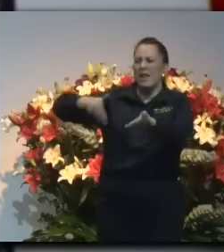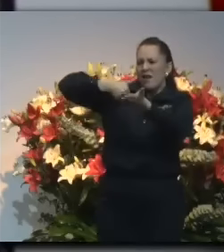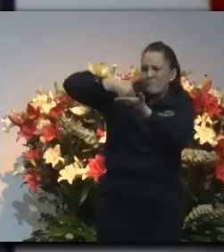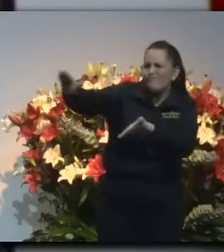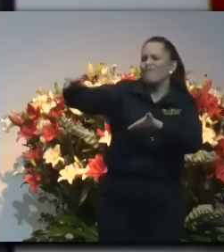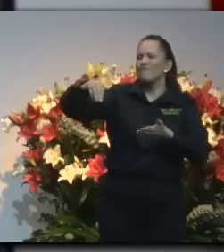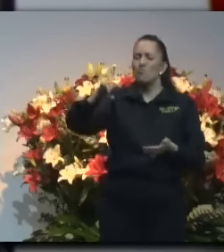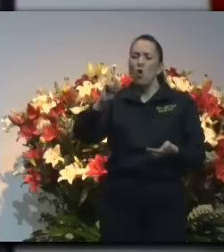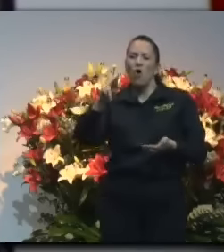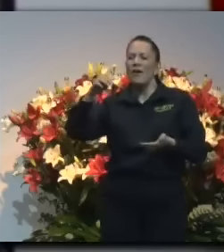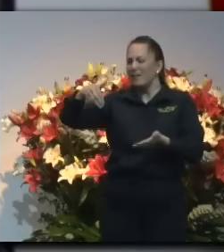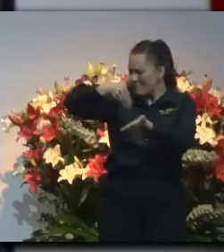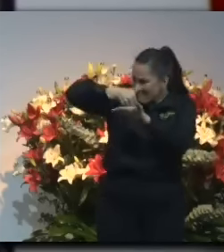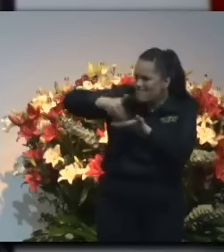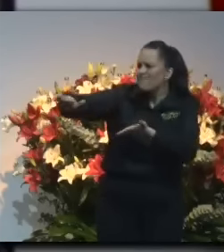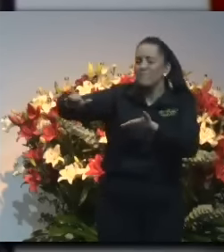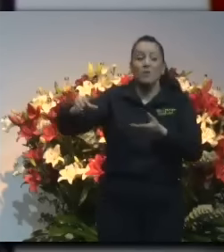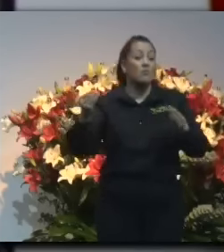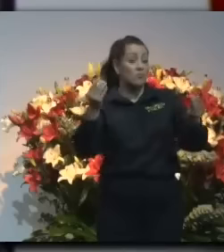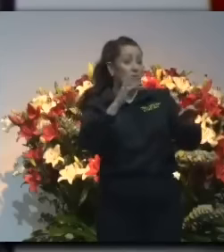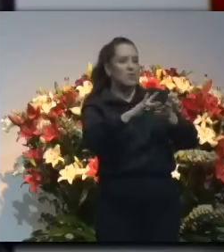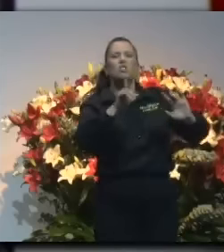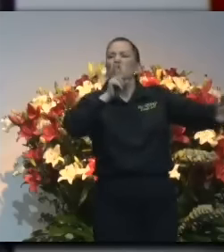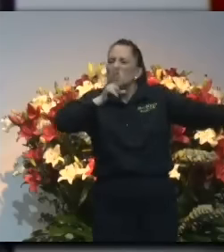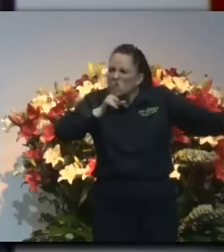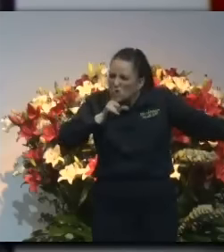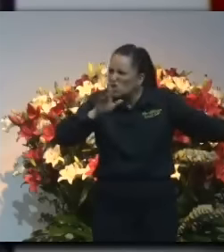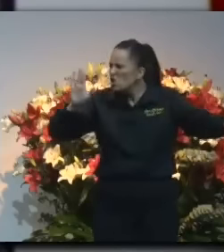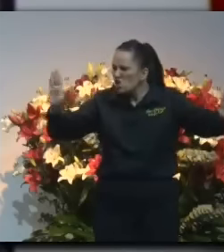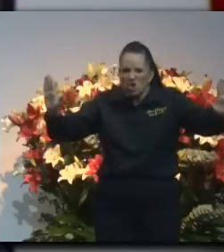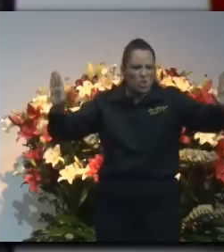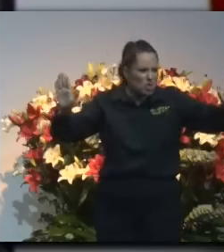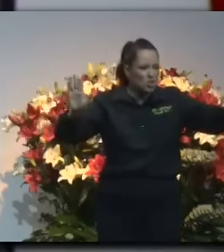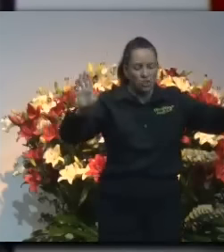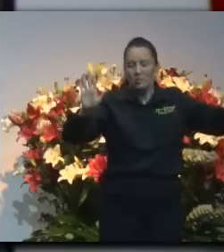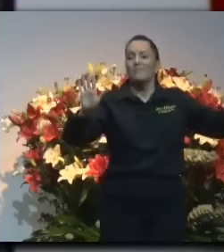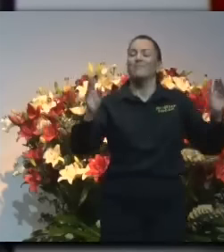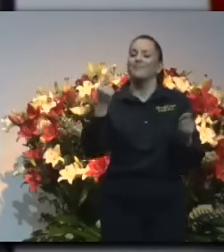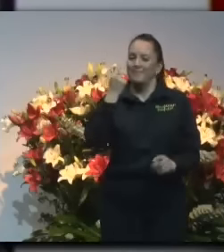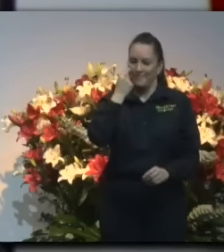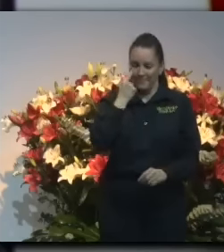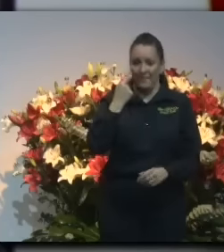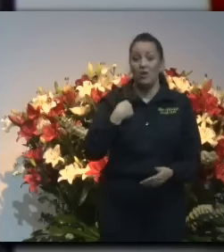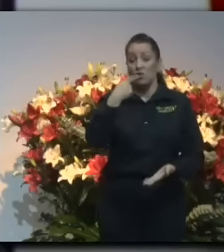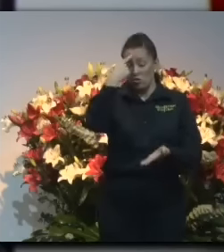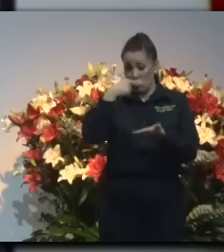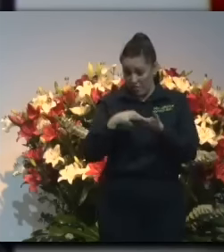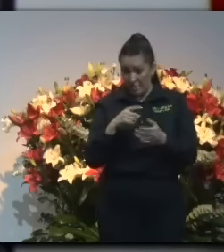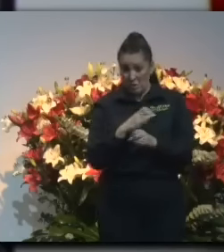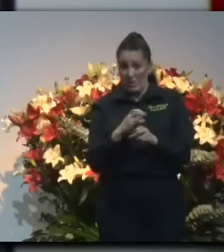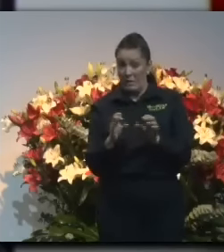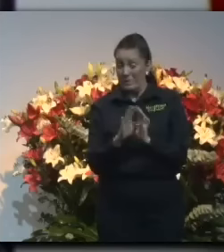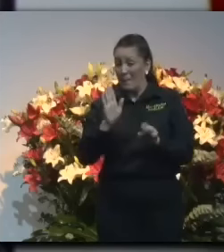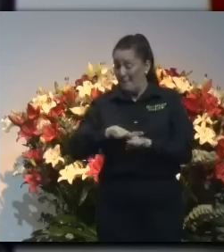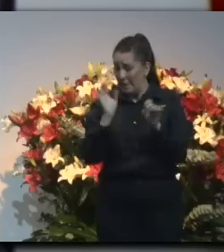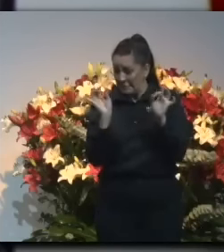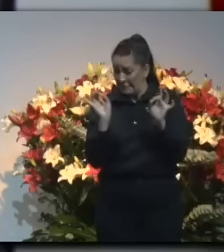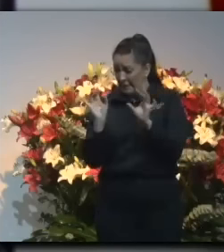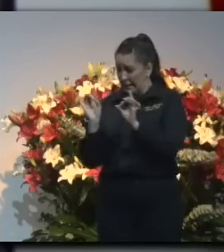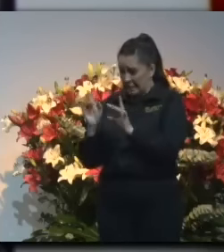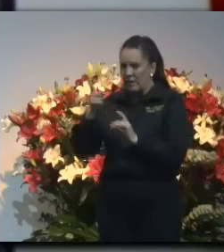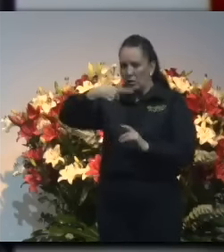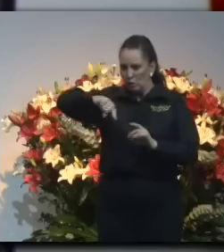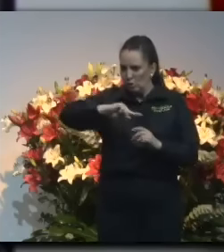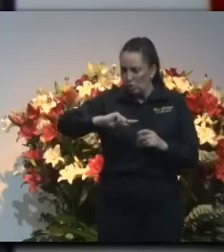Justo. Gracias. Miren, yo creo que una de las cosas más delicadas y más graves que nos pasa como